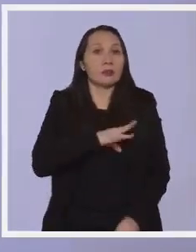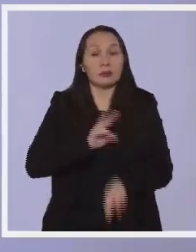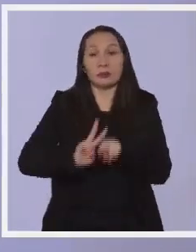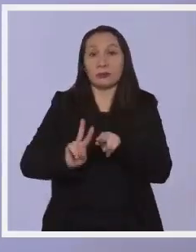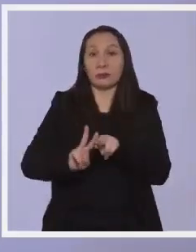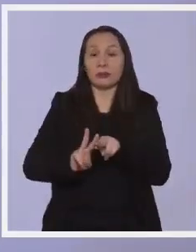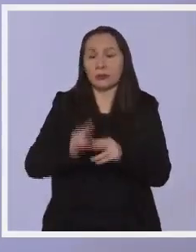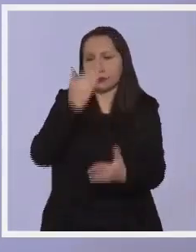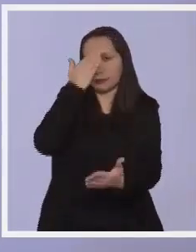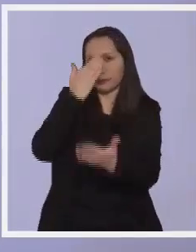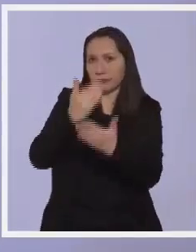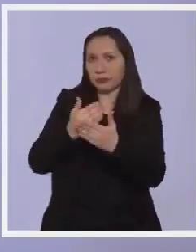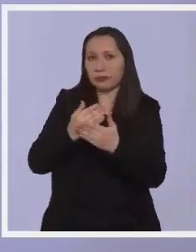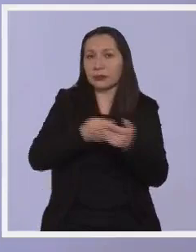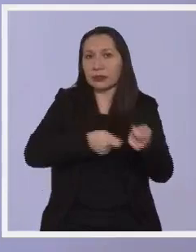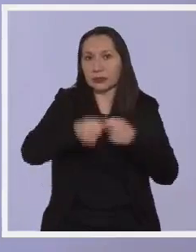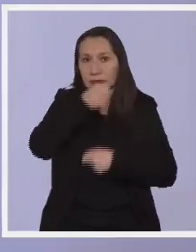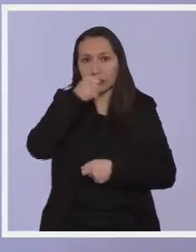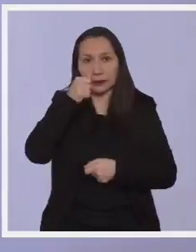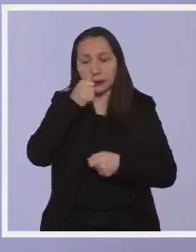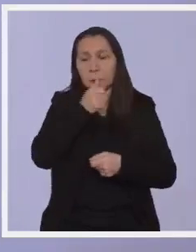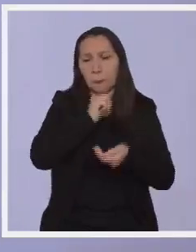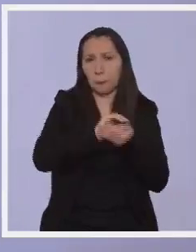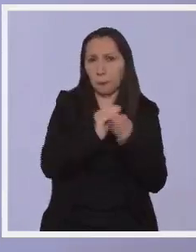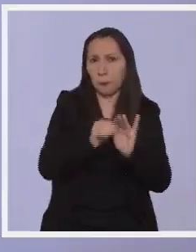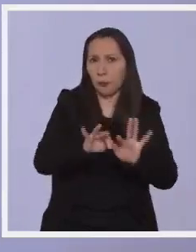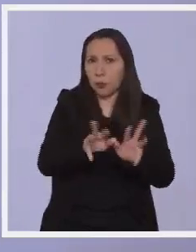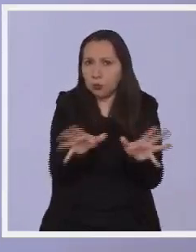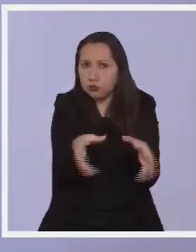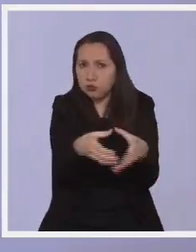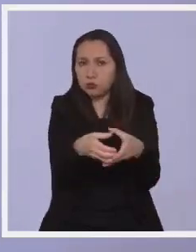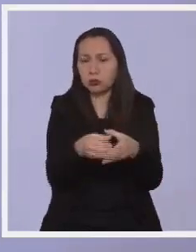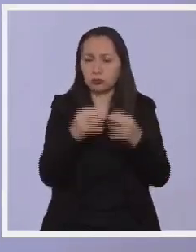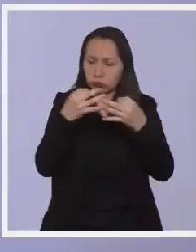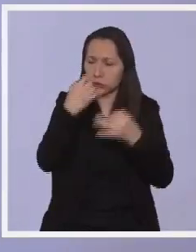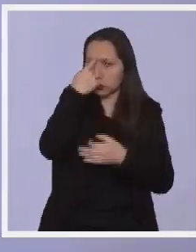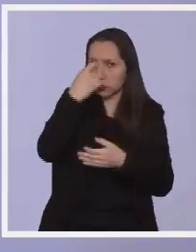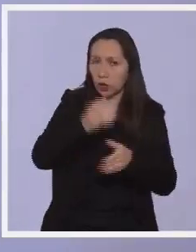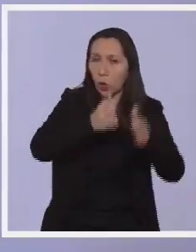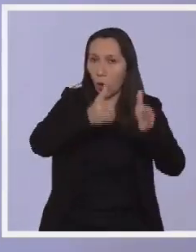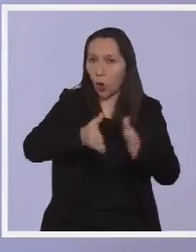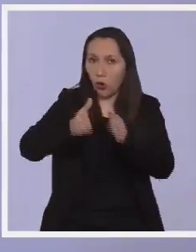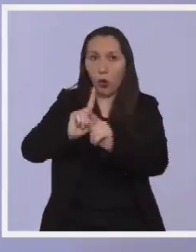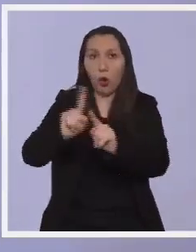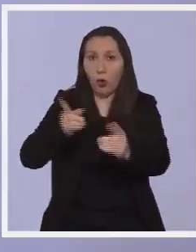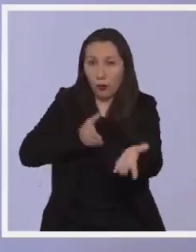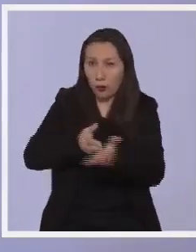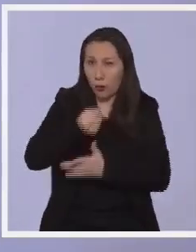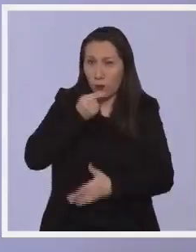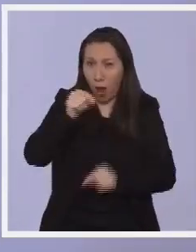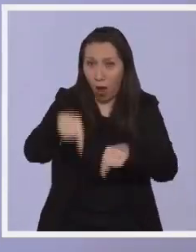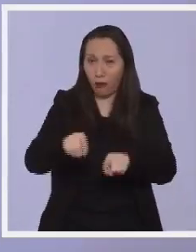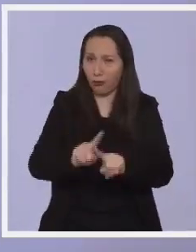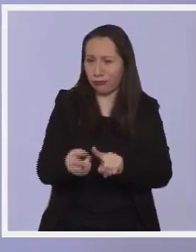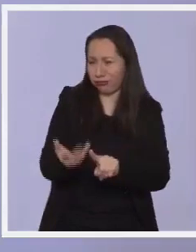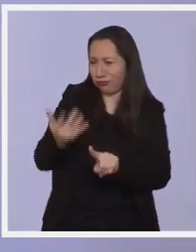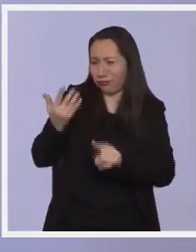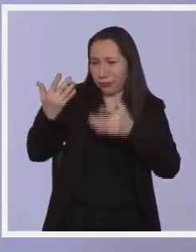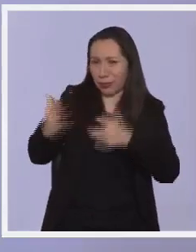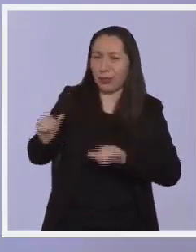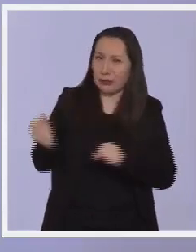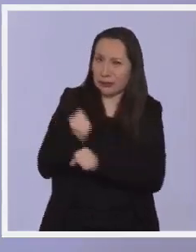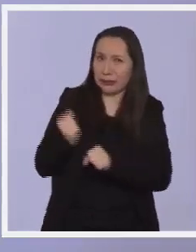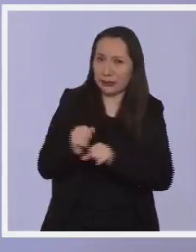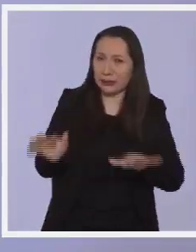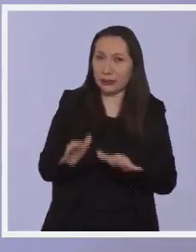para enfrentar el narcotráfico y el crimen organizado es serio, es integral, es sistemático, no está empezando hoy. Y va a dar